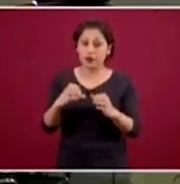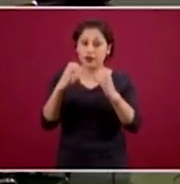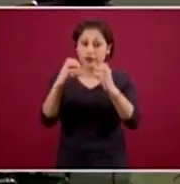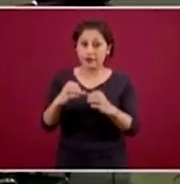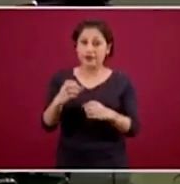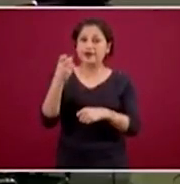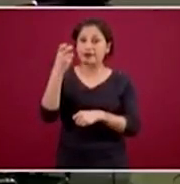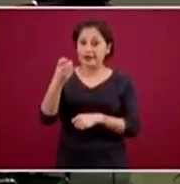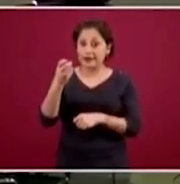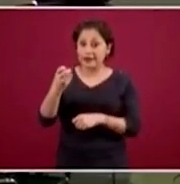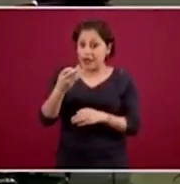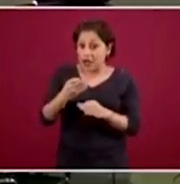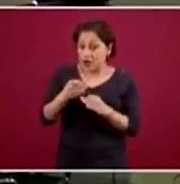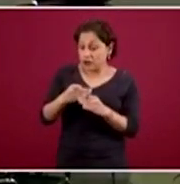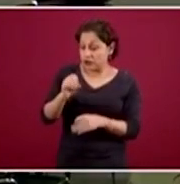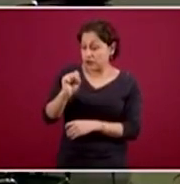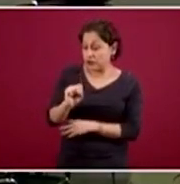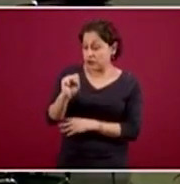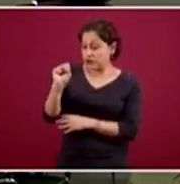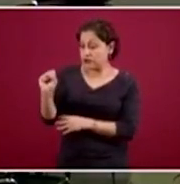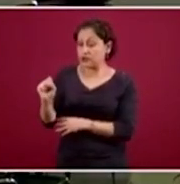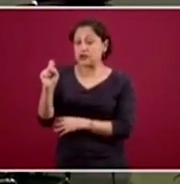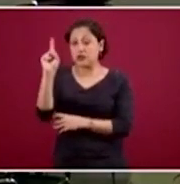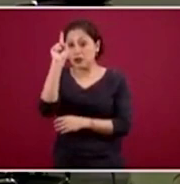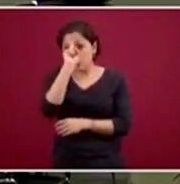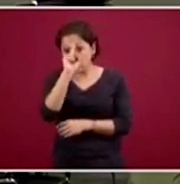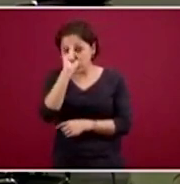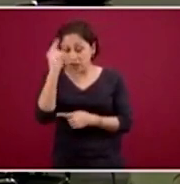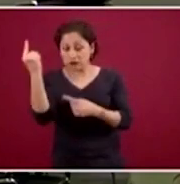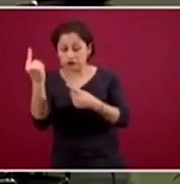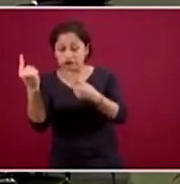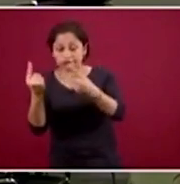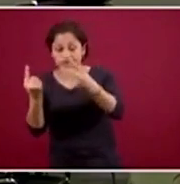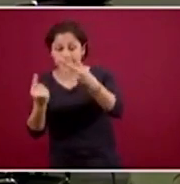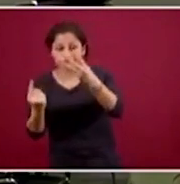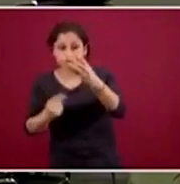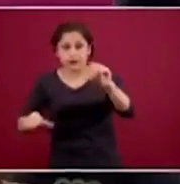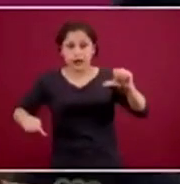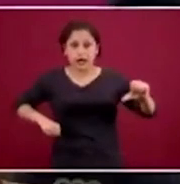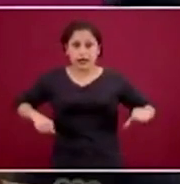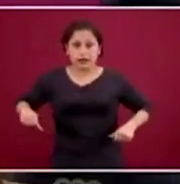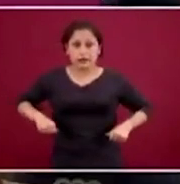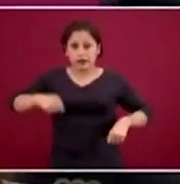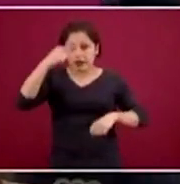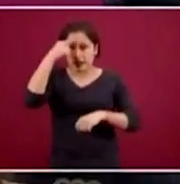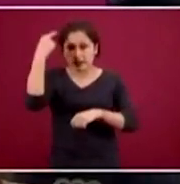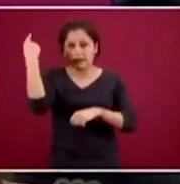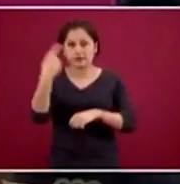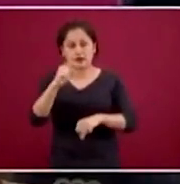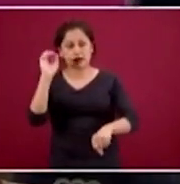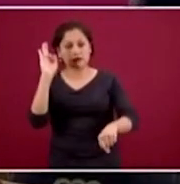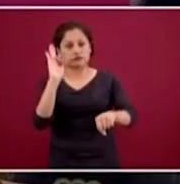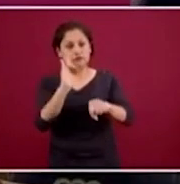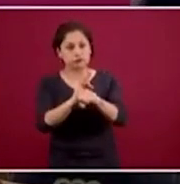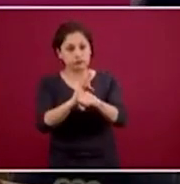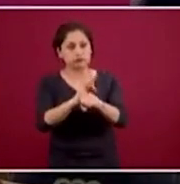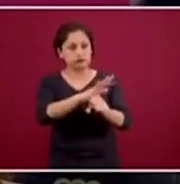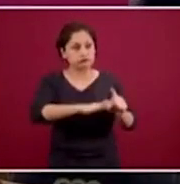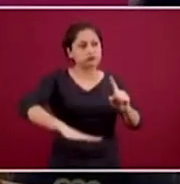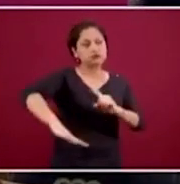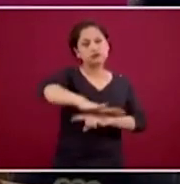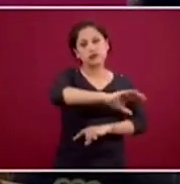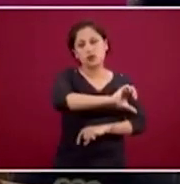que ha tenido la secretaria de salud hemos actuado con mucha prudencia buscando un equilibrio entre proteger a la población